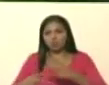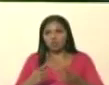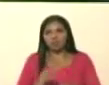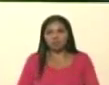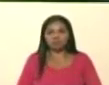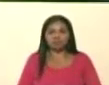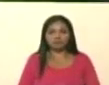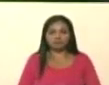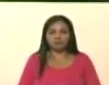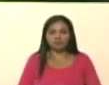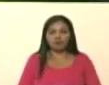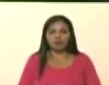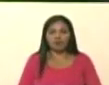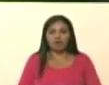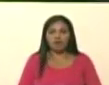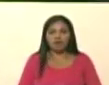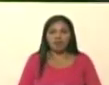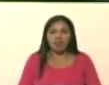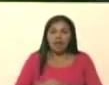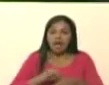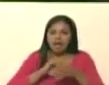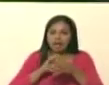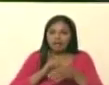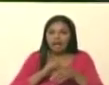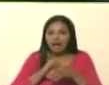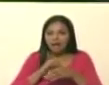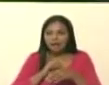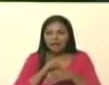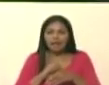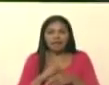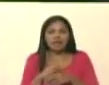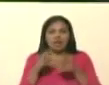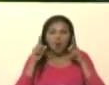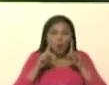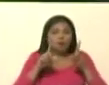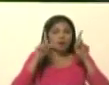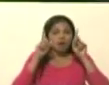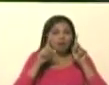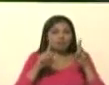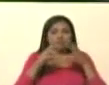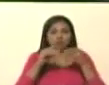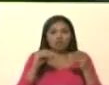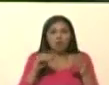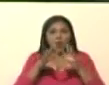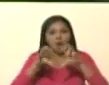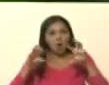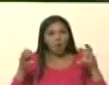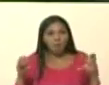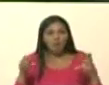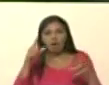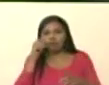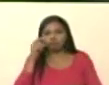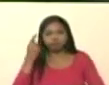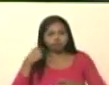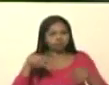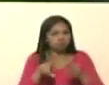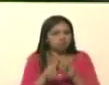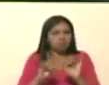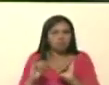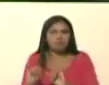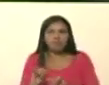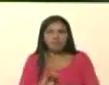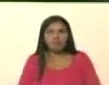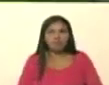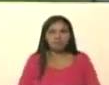ovino unas carreritas los cabritos las ovejas los obesos verdad ovino